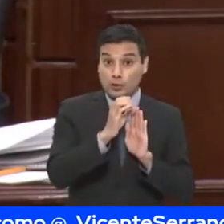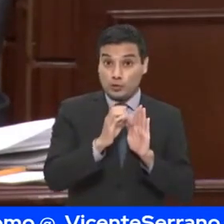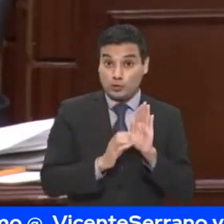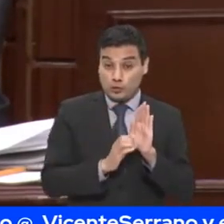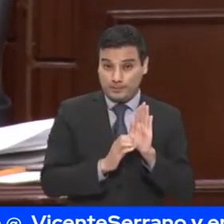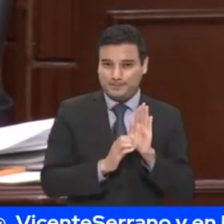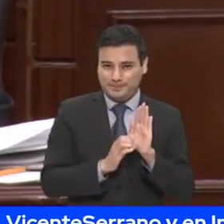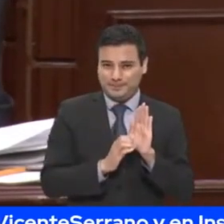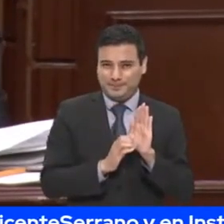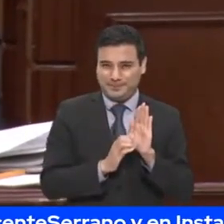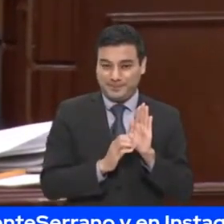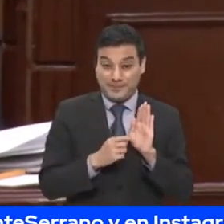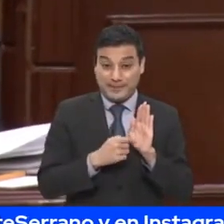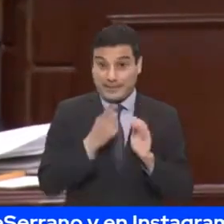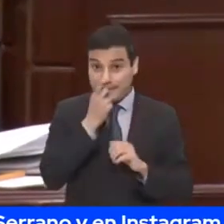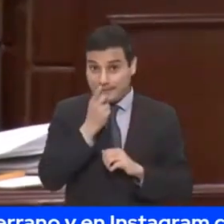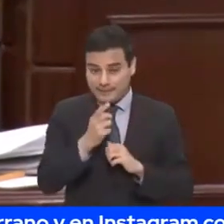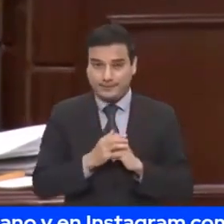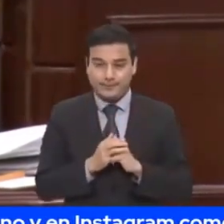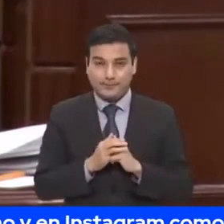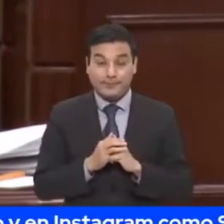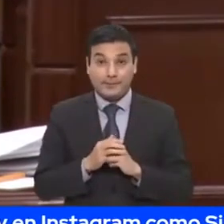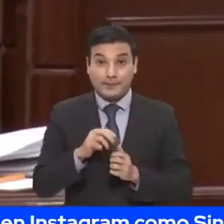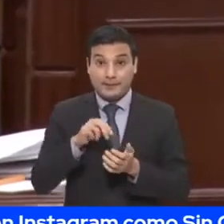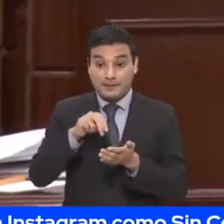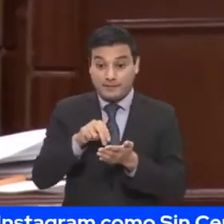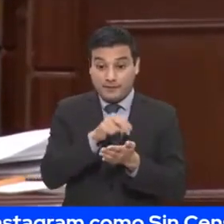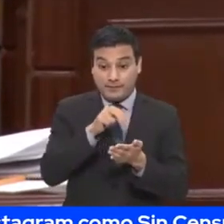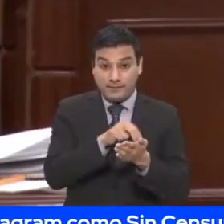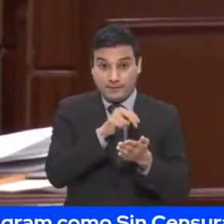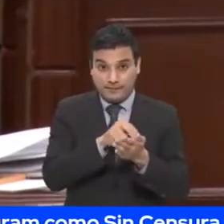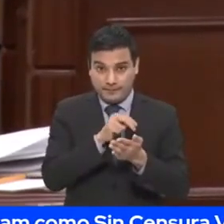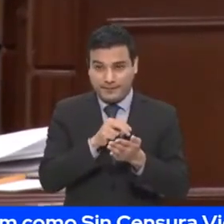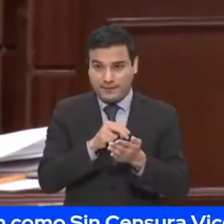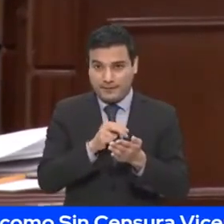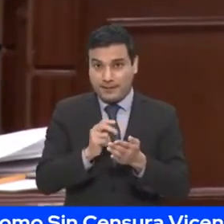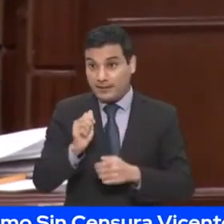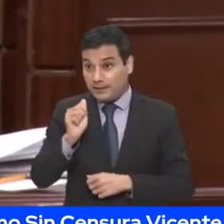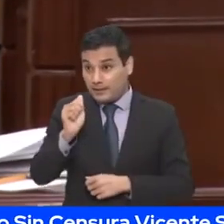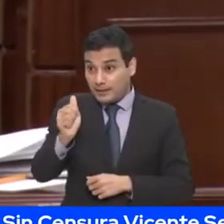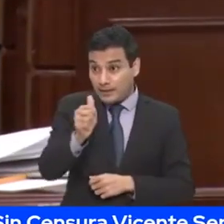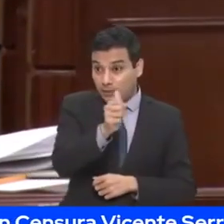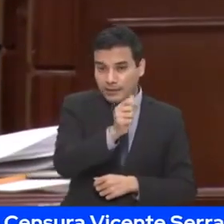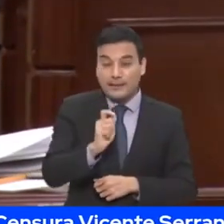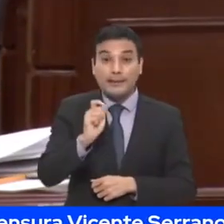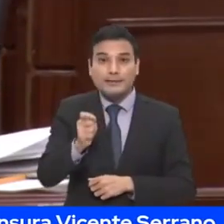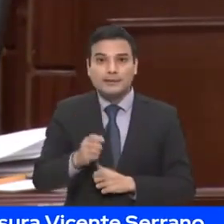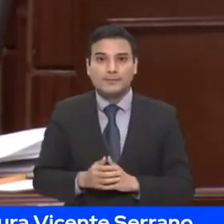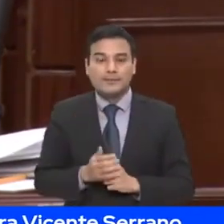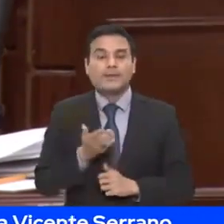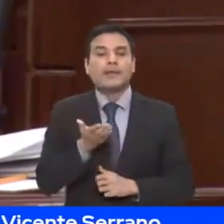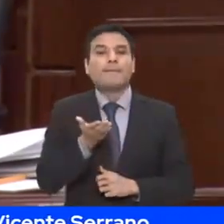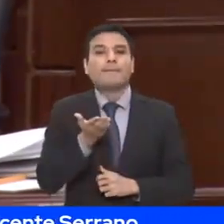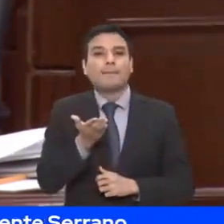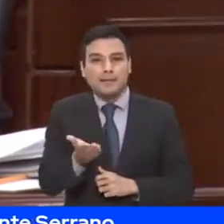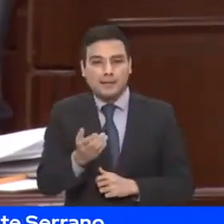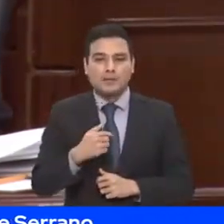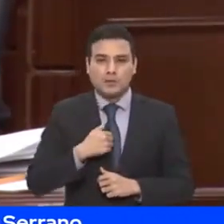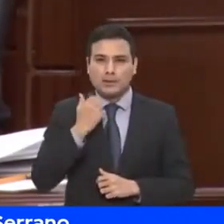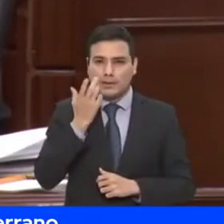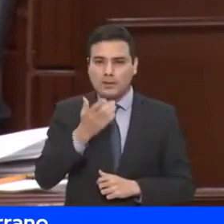respectivo, en que cada firma es una persona que está pidiendo la revocación de mandato